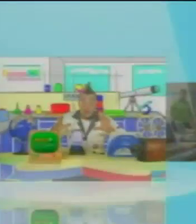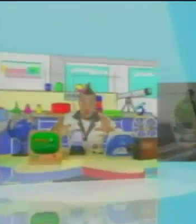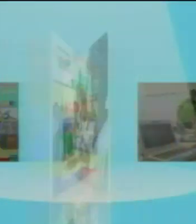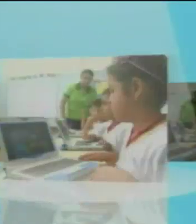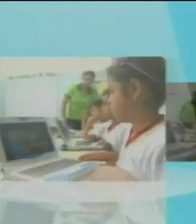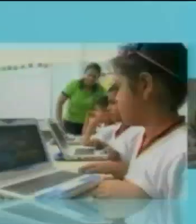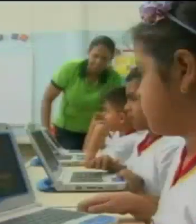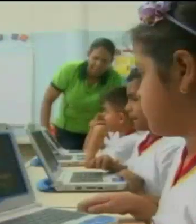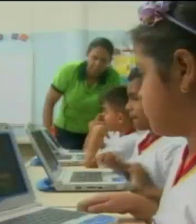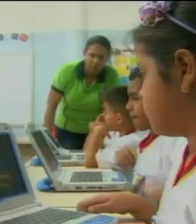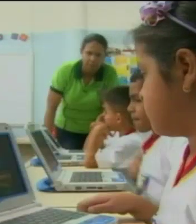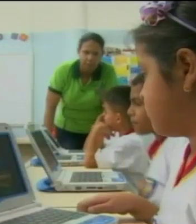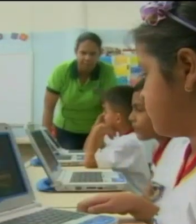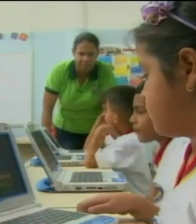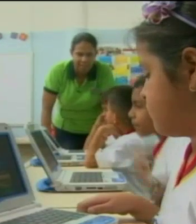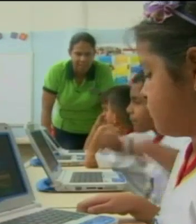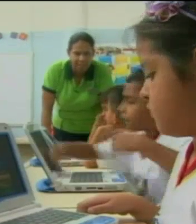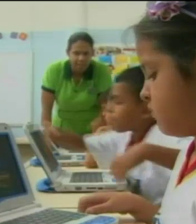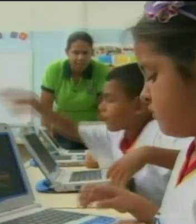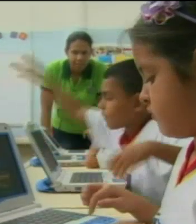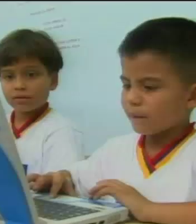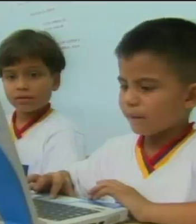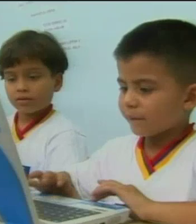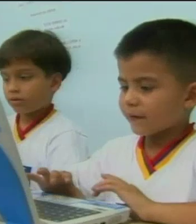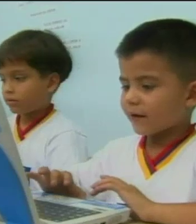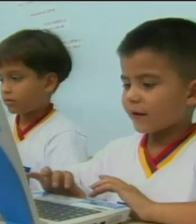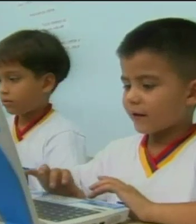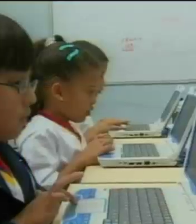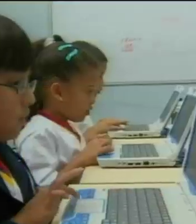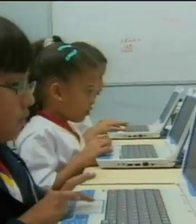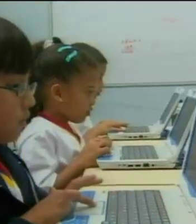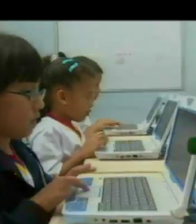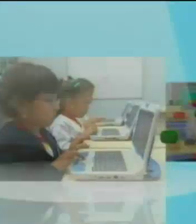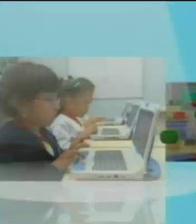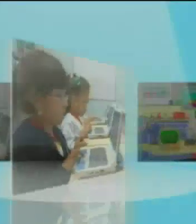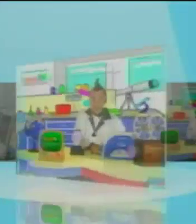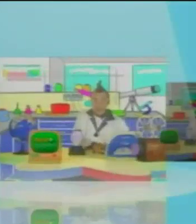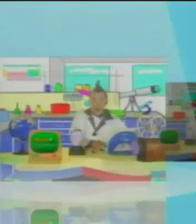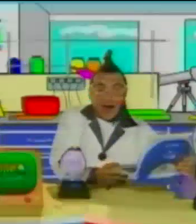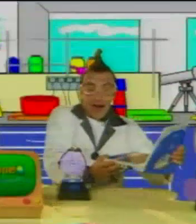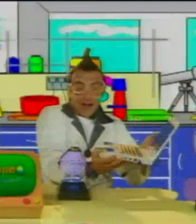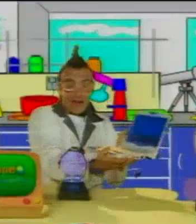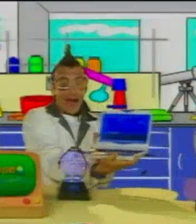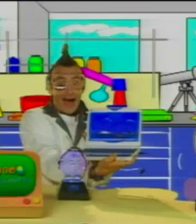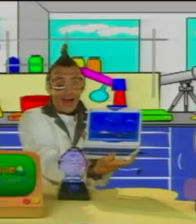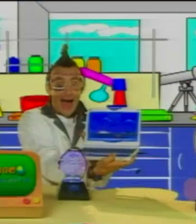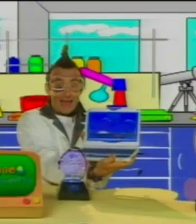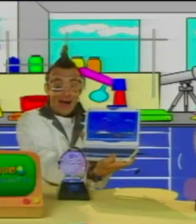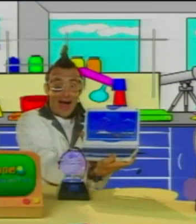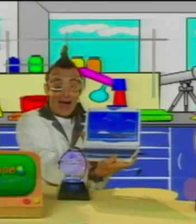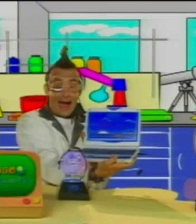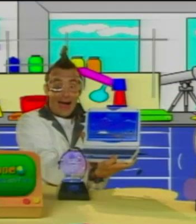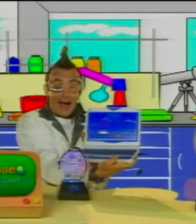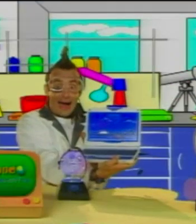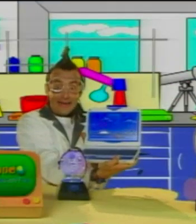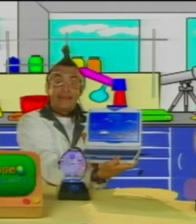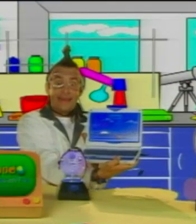tener computadoras para estudiar desarrolladas en software libre, como es el caso de la